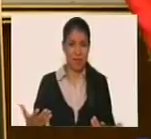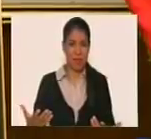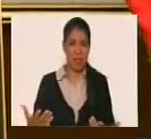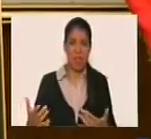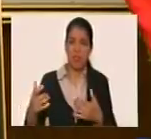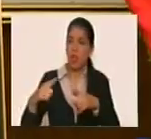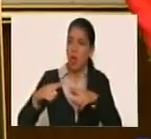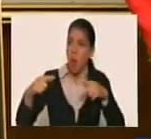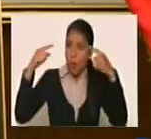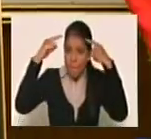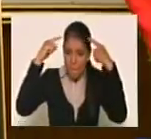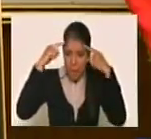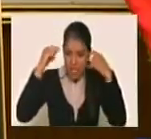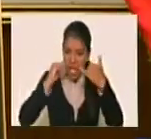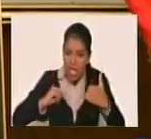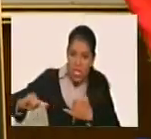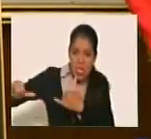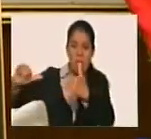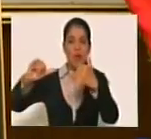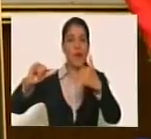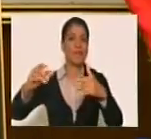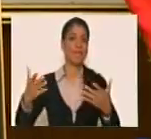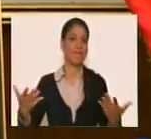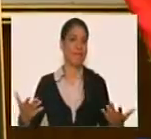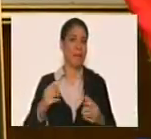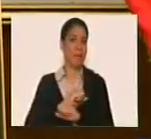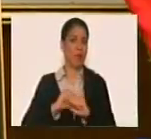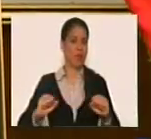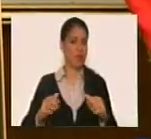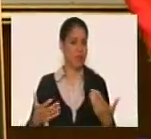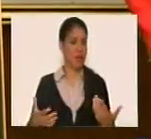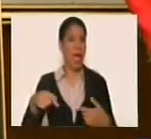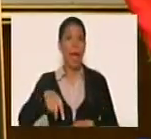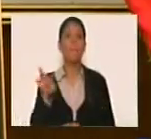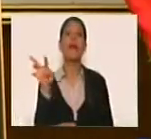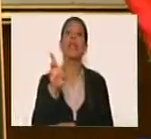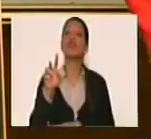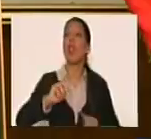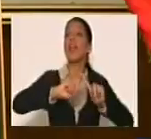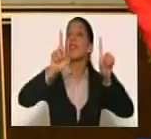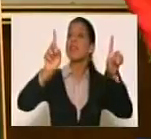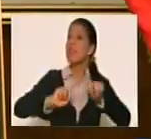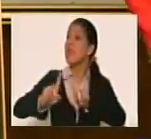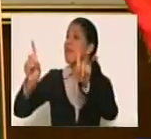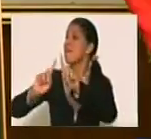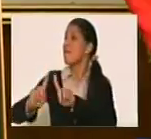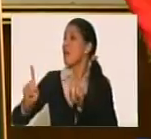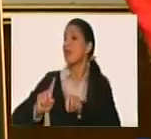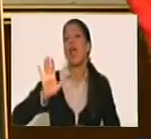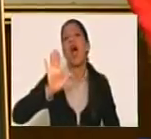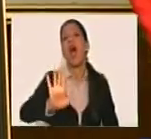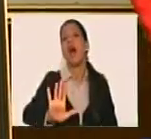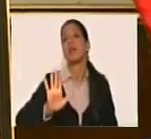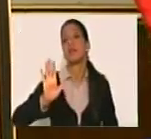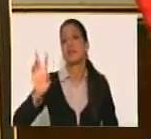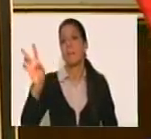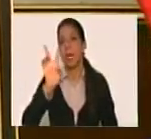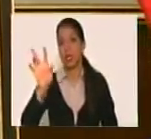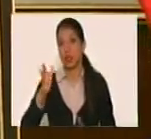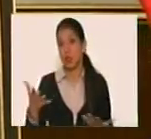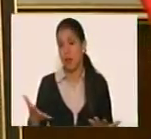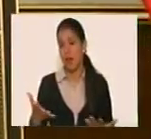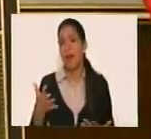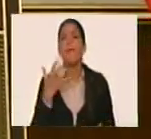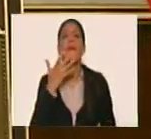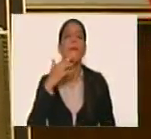misma manera. En un país donde la diversidad es el principio fundamental. Por eso el